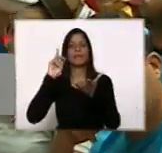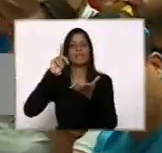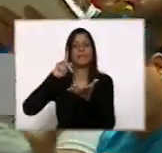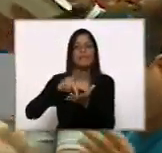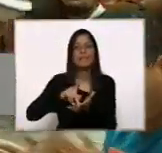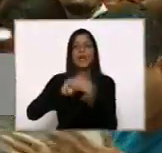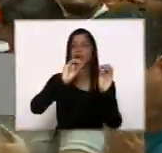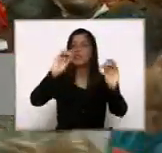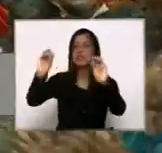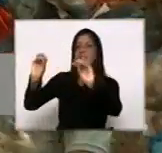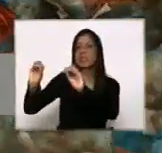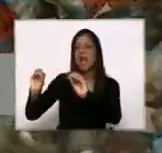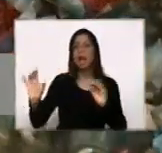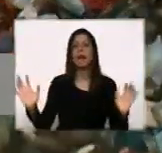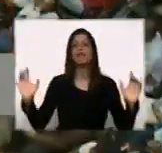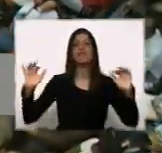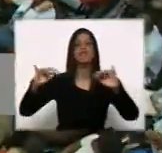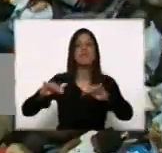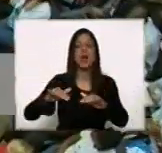poder constituyente en